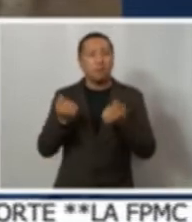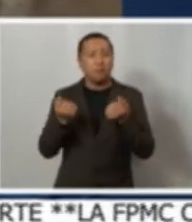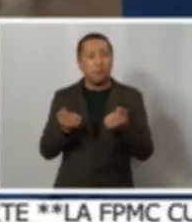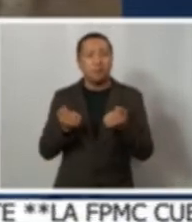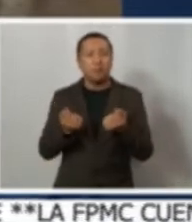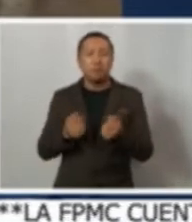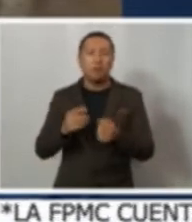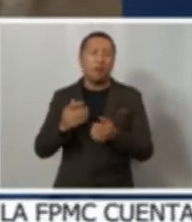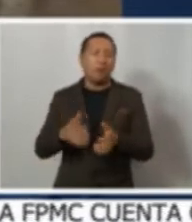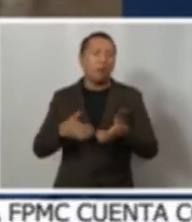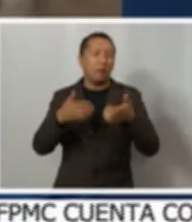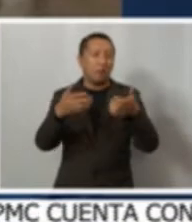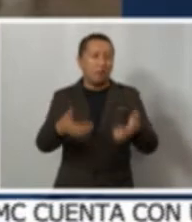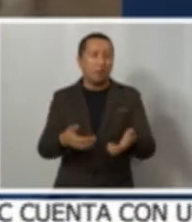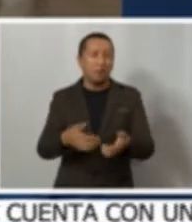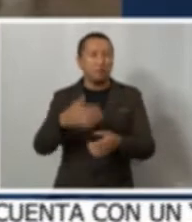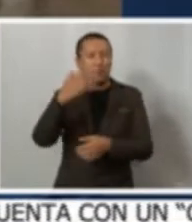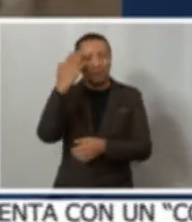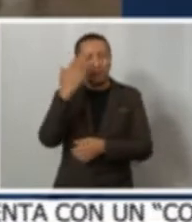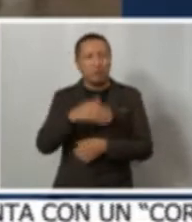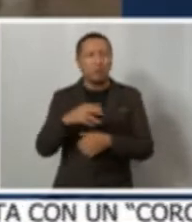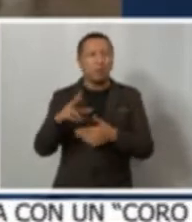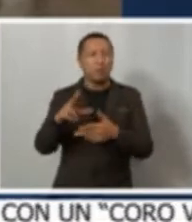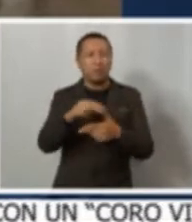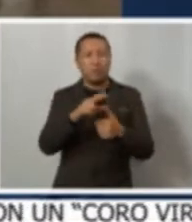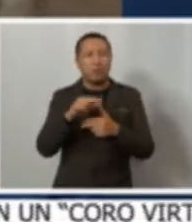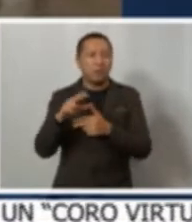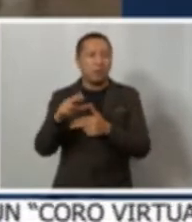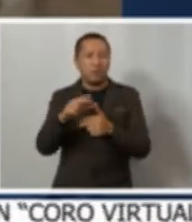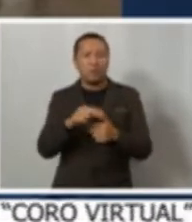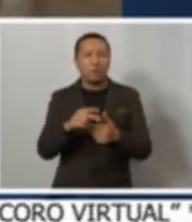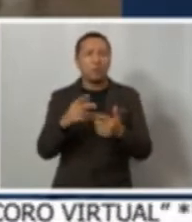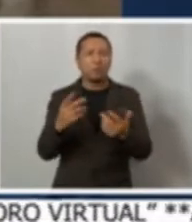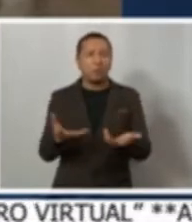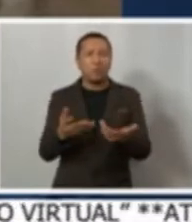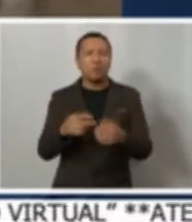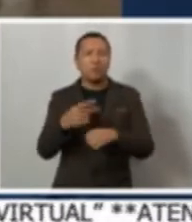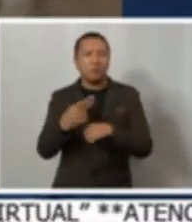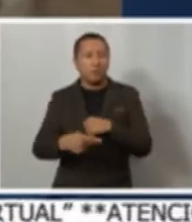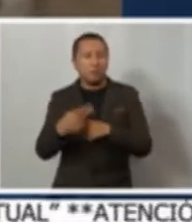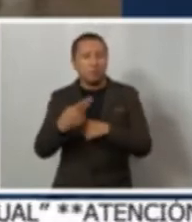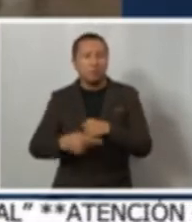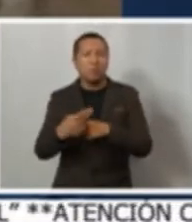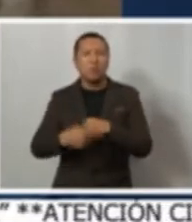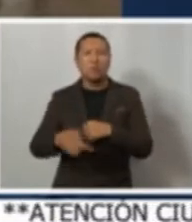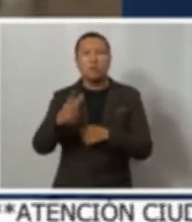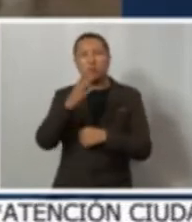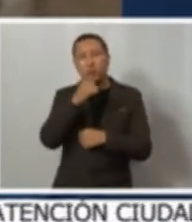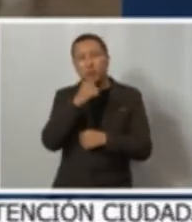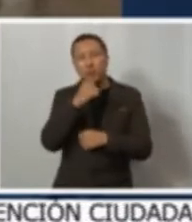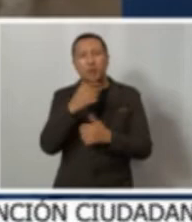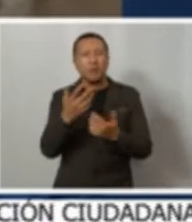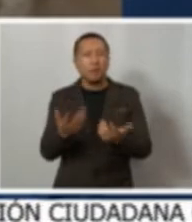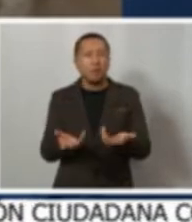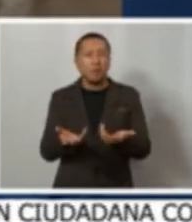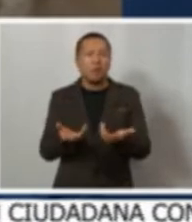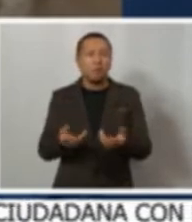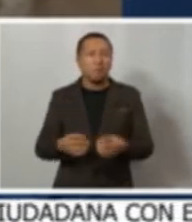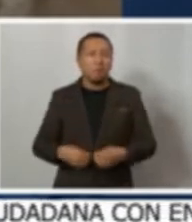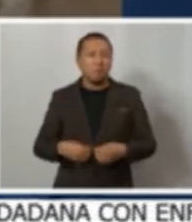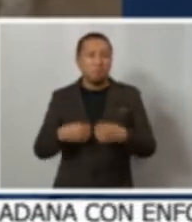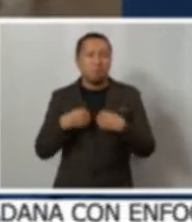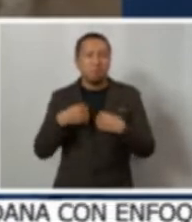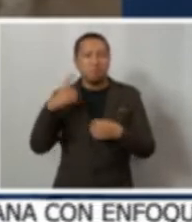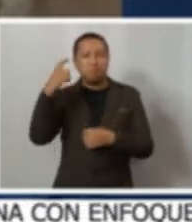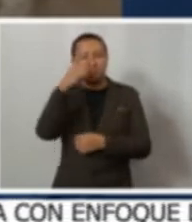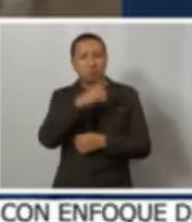que seguramente por el paso del huracán, pues no la iban a pasar muy bien, y ahora